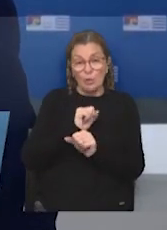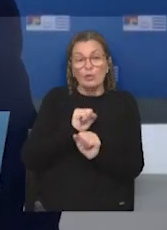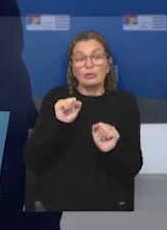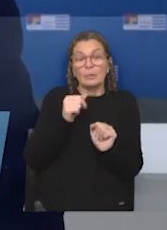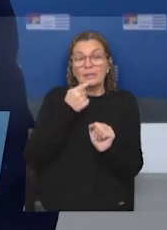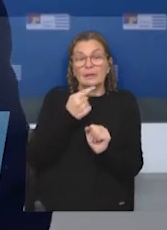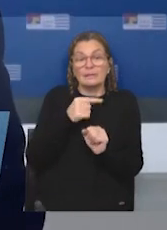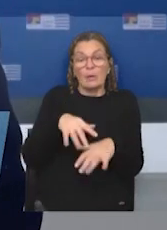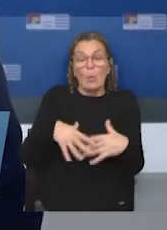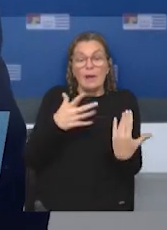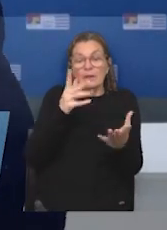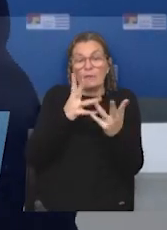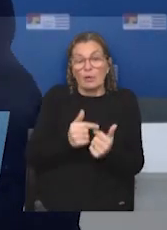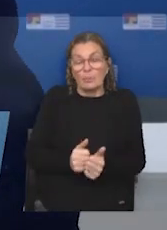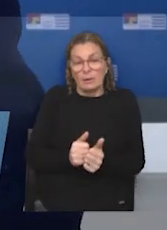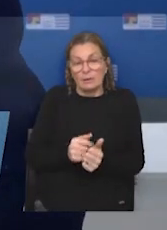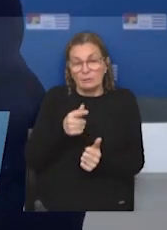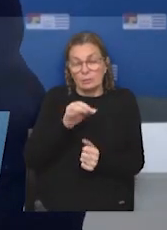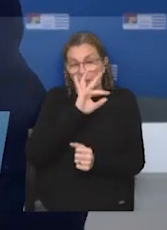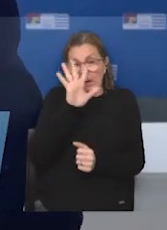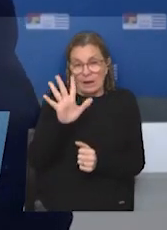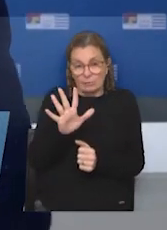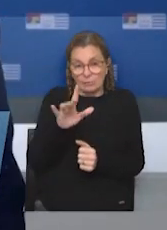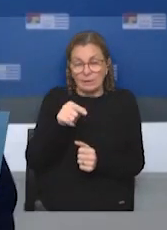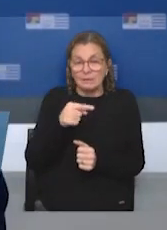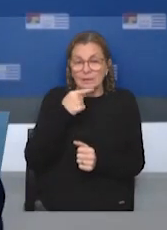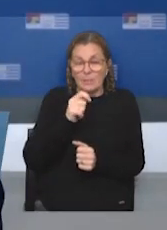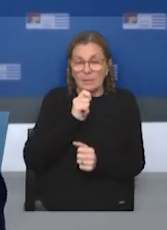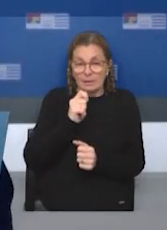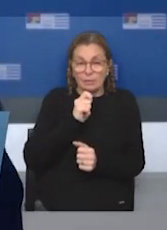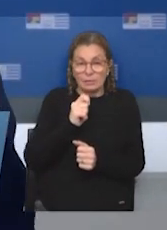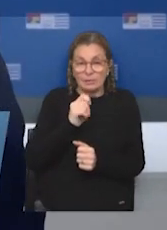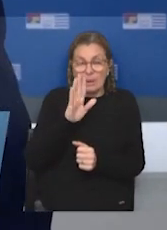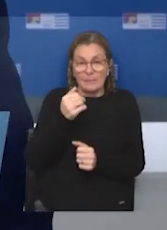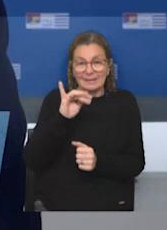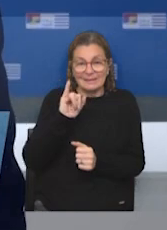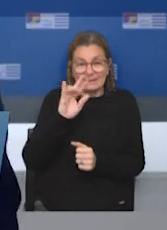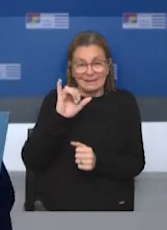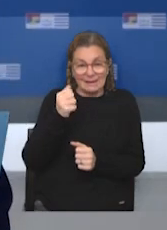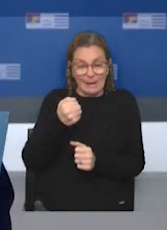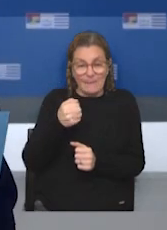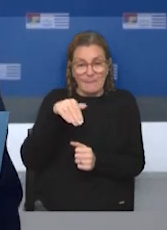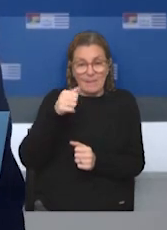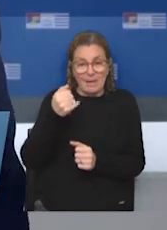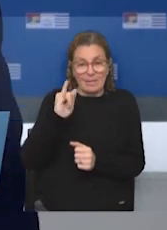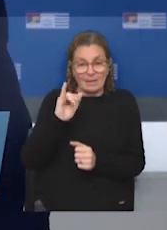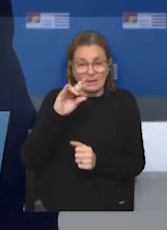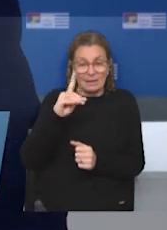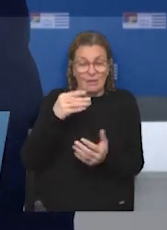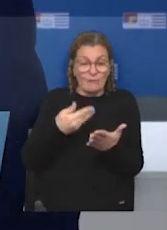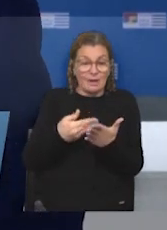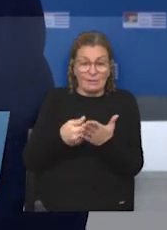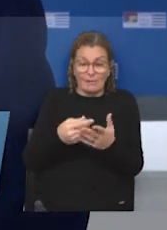puede construir De cualquier manera y está claro que de acuerdo a la periodista Patricia Madrid este informe que le enviaron le